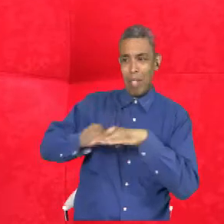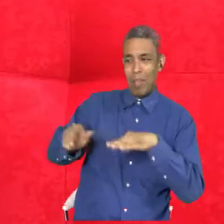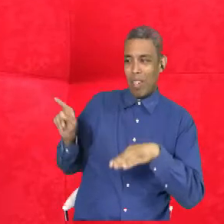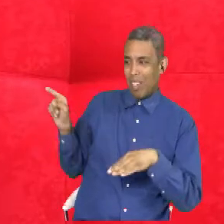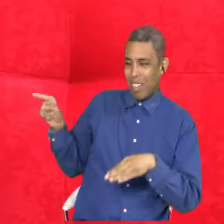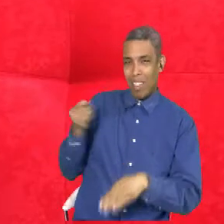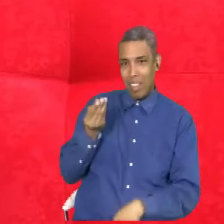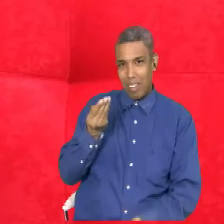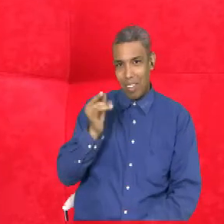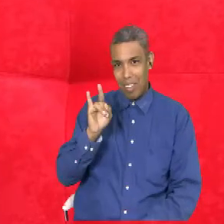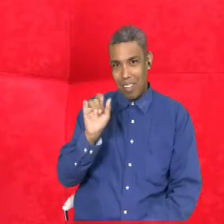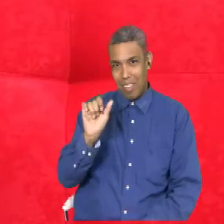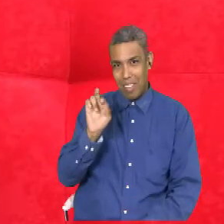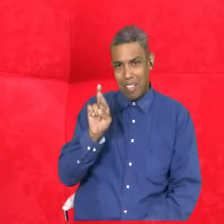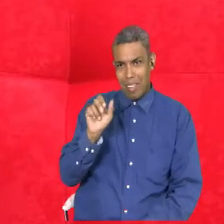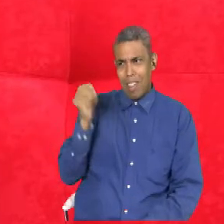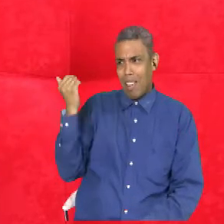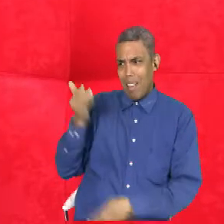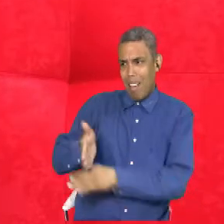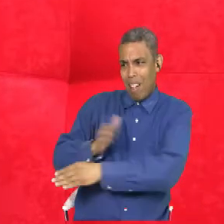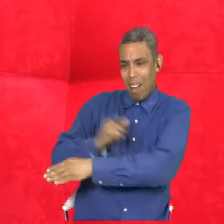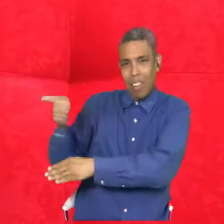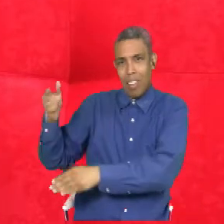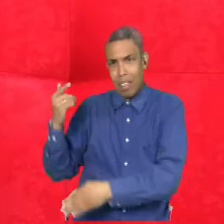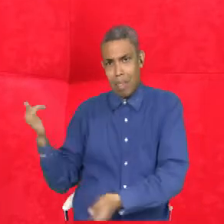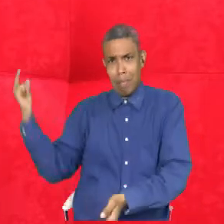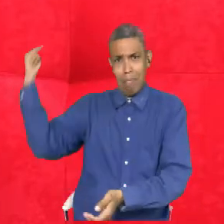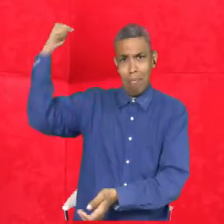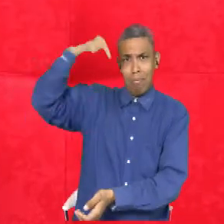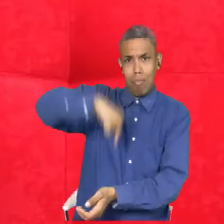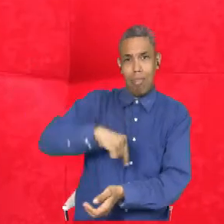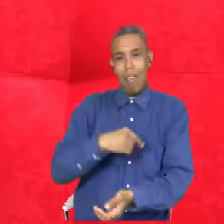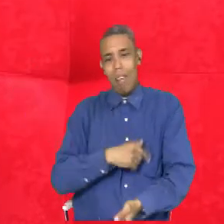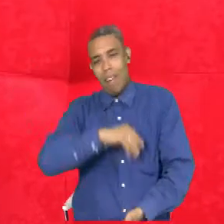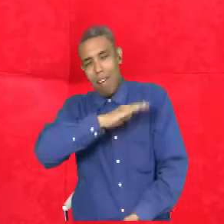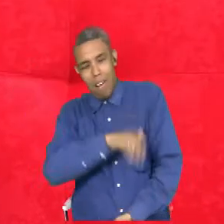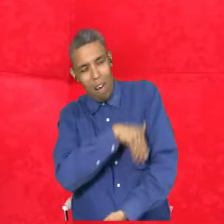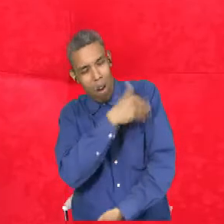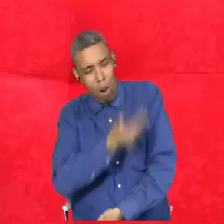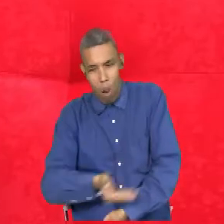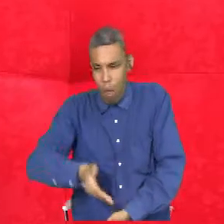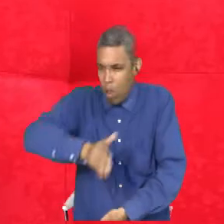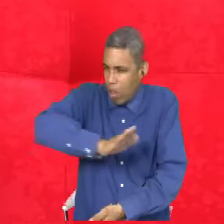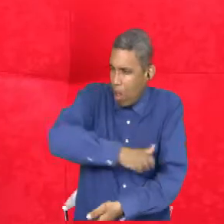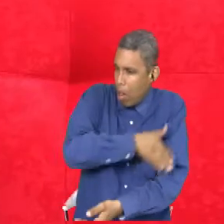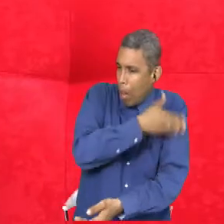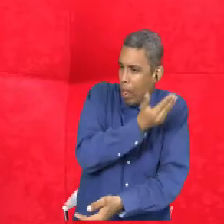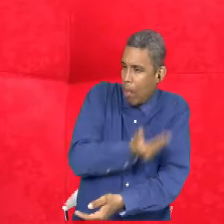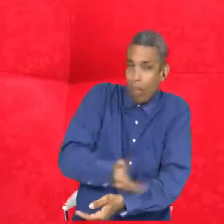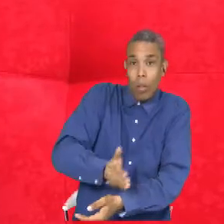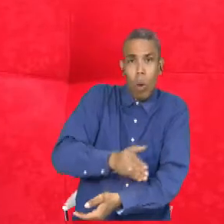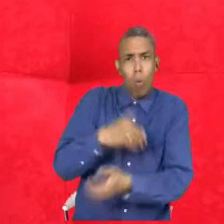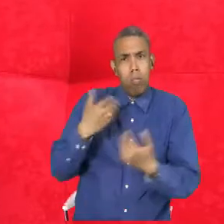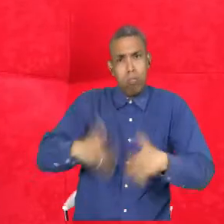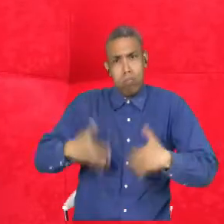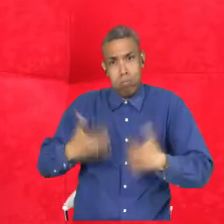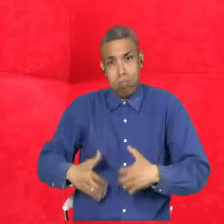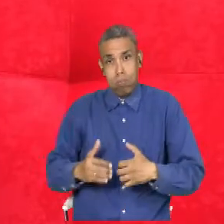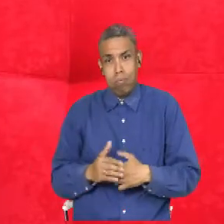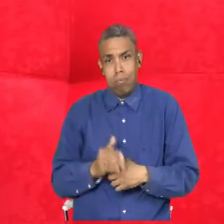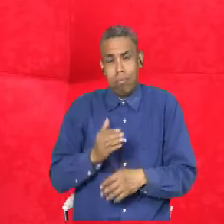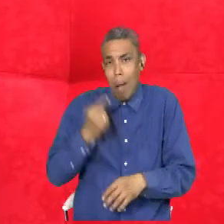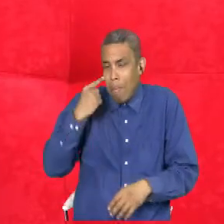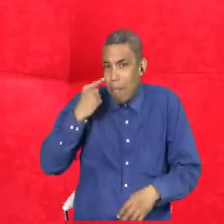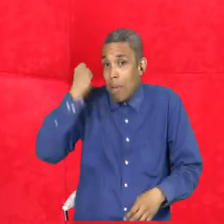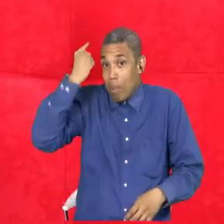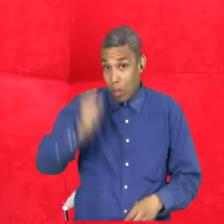Ya nos estuvo acompañando antes y nos presentó un show folclórico único, algo que yo decía es algo que ustedes no se